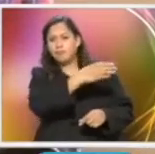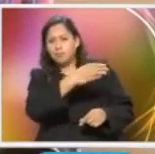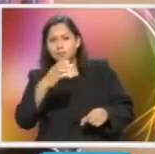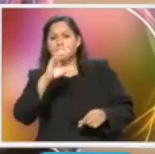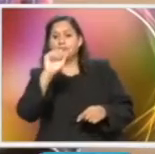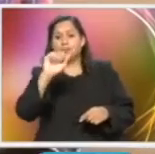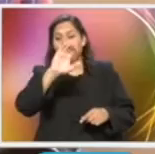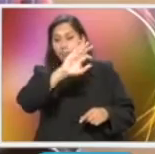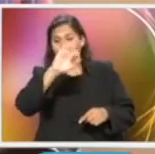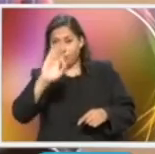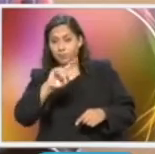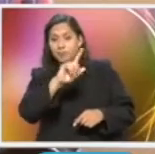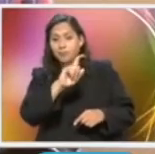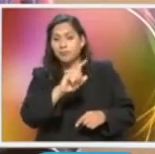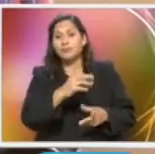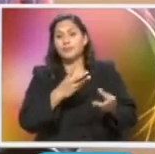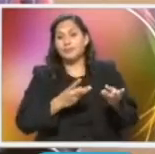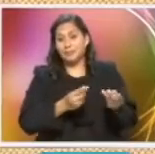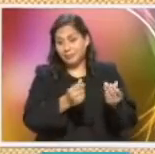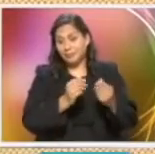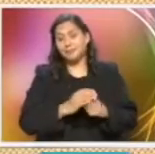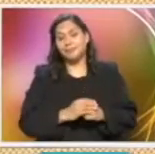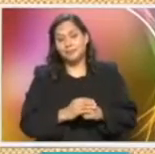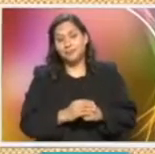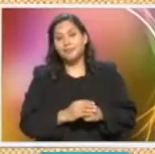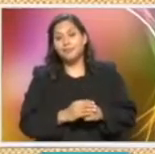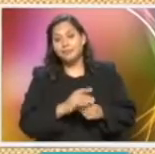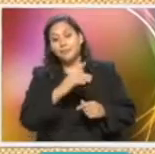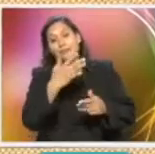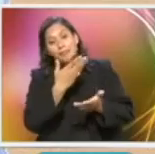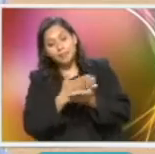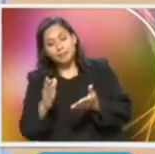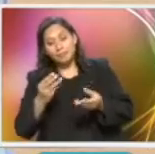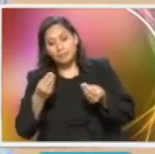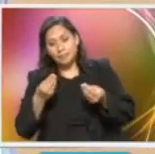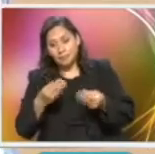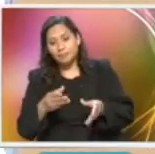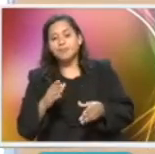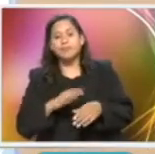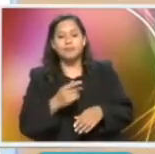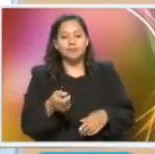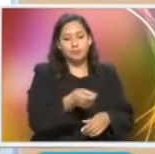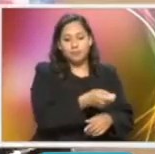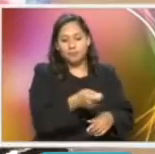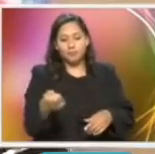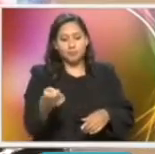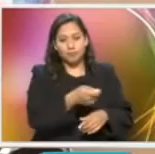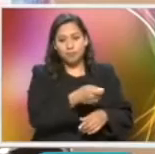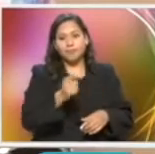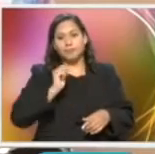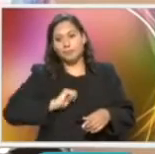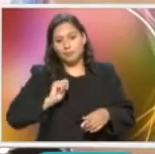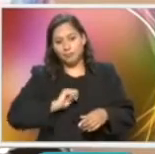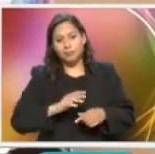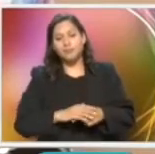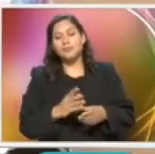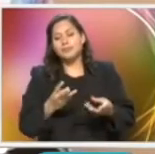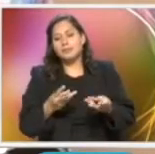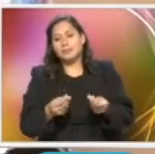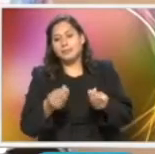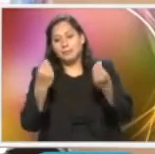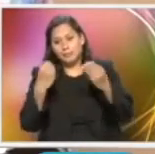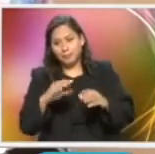el 60% del agua y de ese todavía se pierde mucho por los riego a la antigüita, ¿no? Sí. Se desperdicia.